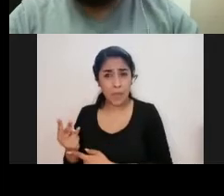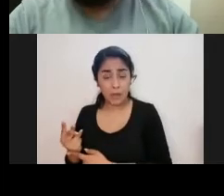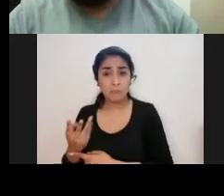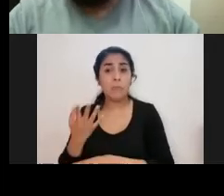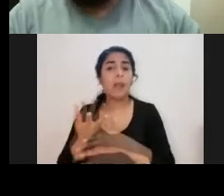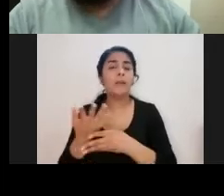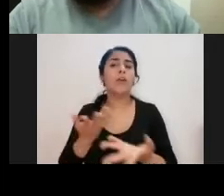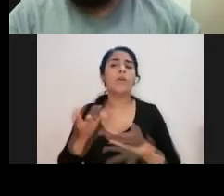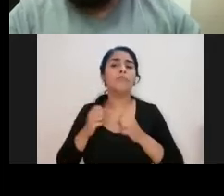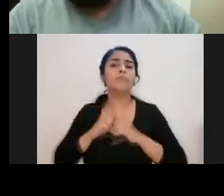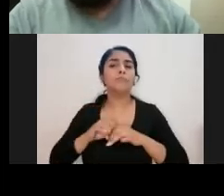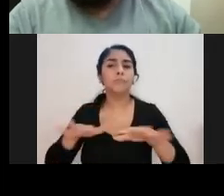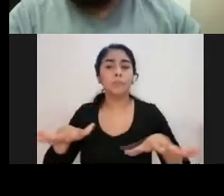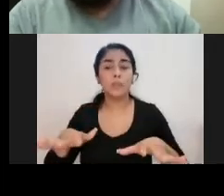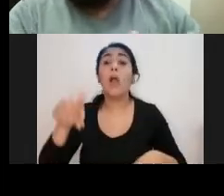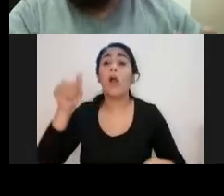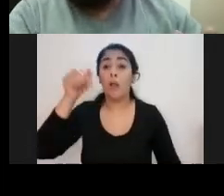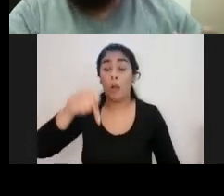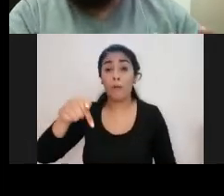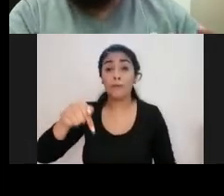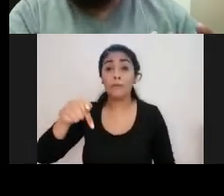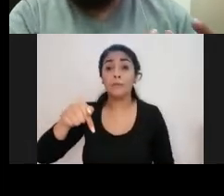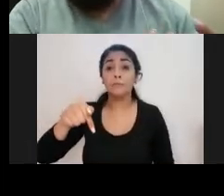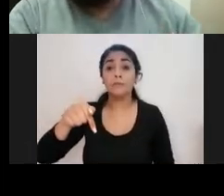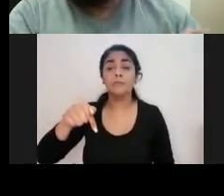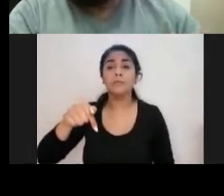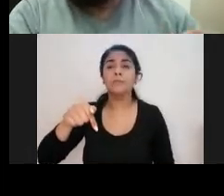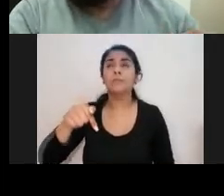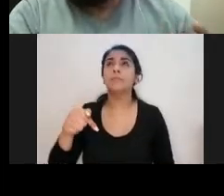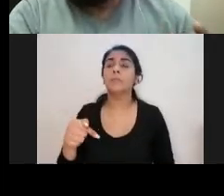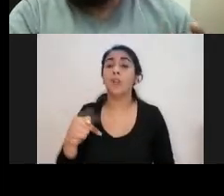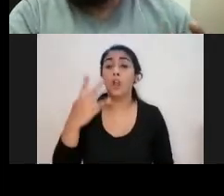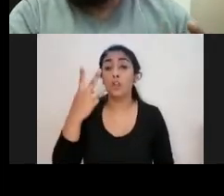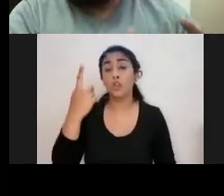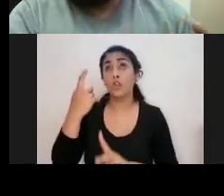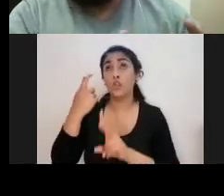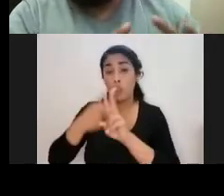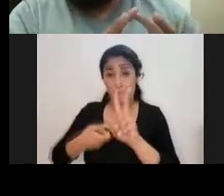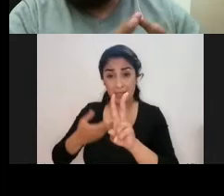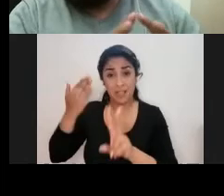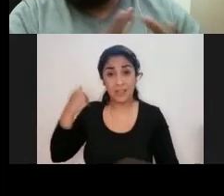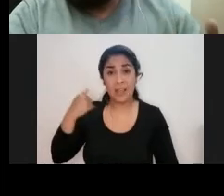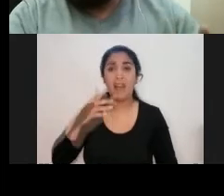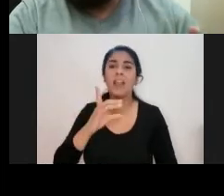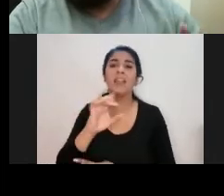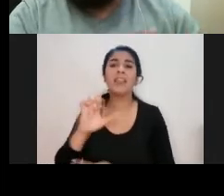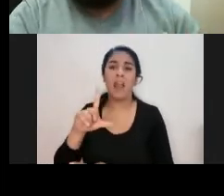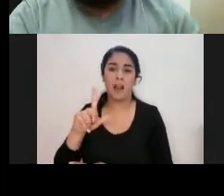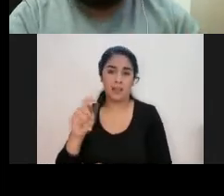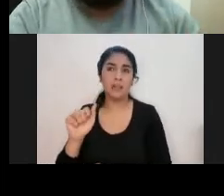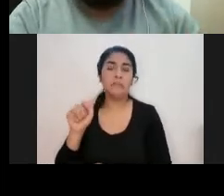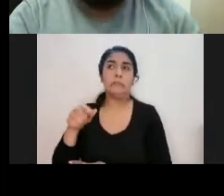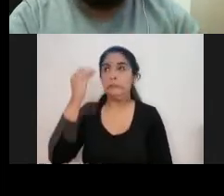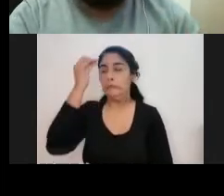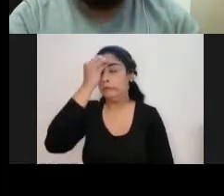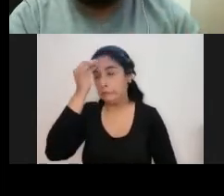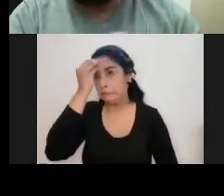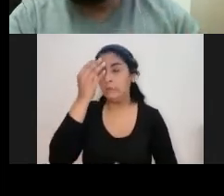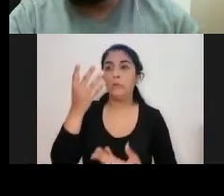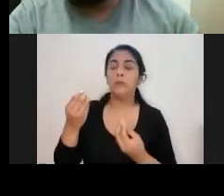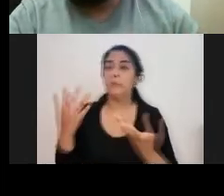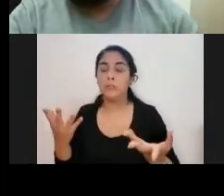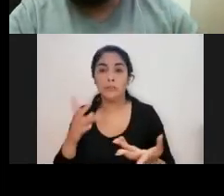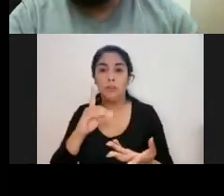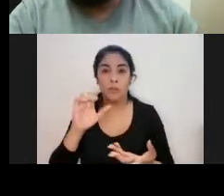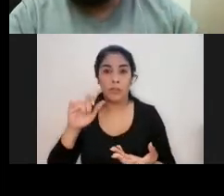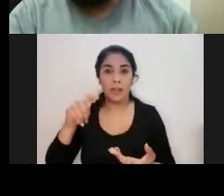Hoy día, hace dos meses era Delta. Era Delta y ¿qué va a pasar? ¿Cierto? ¿Qué va a pasar con Delta? Hoy día es